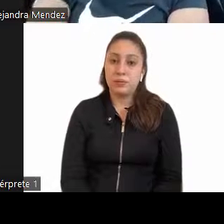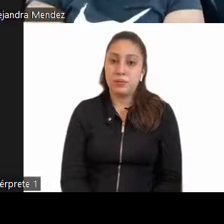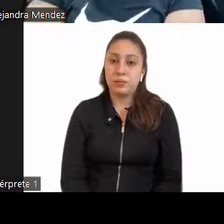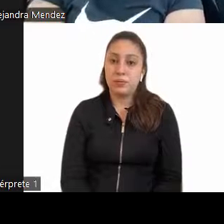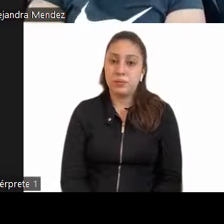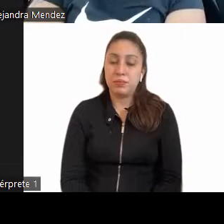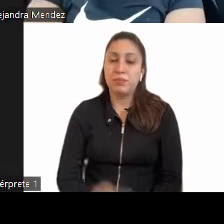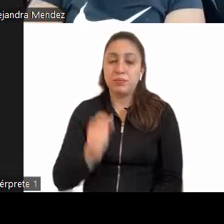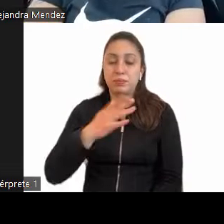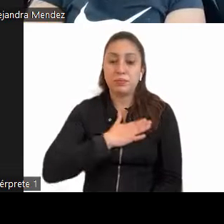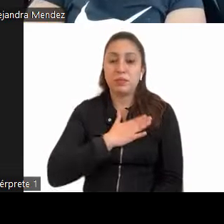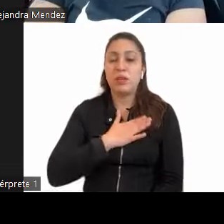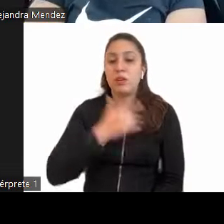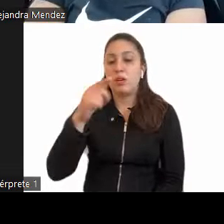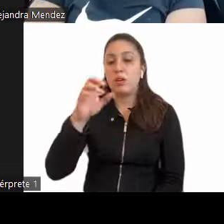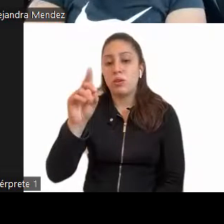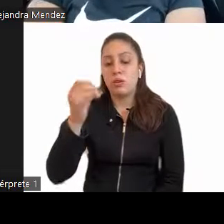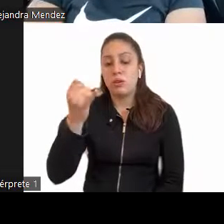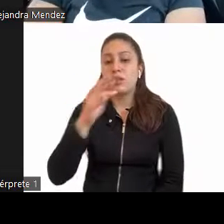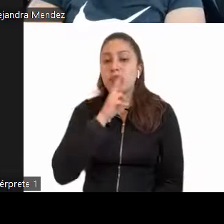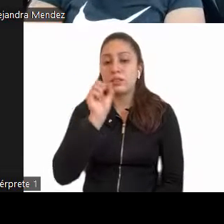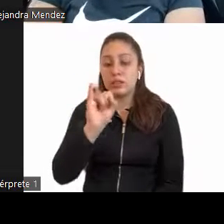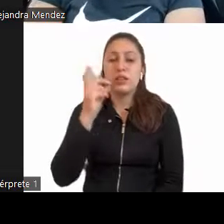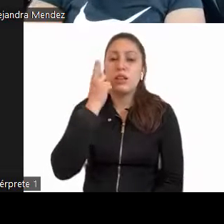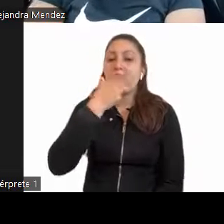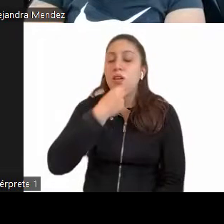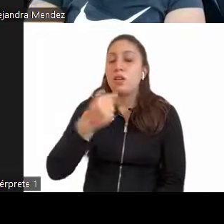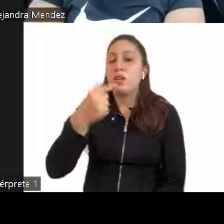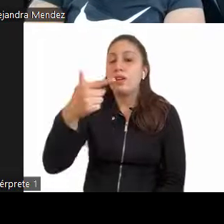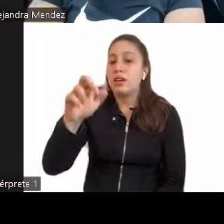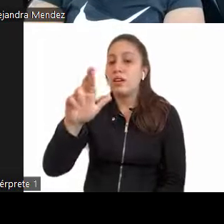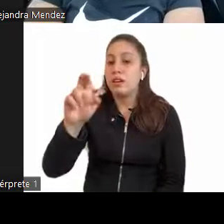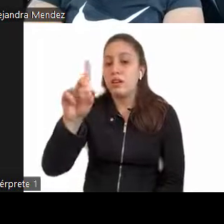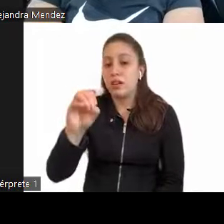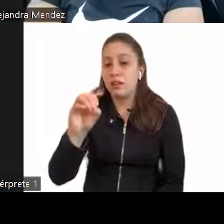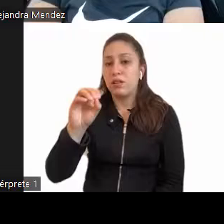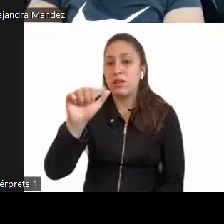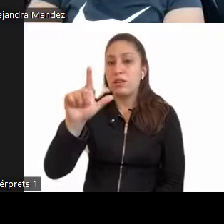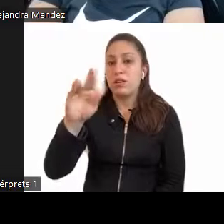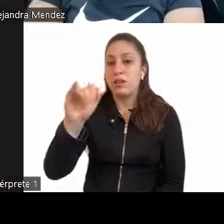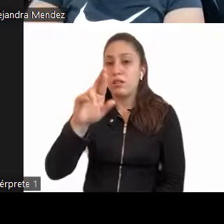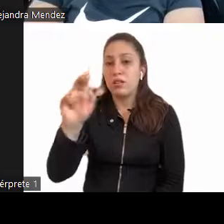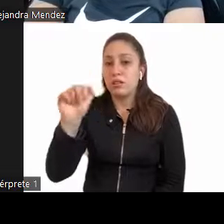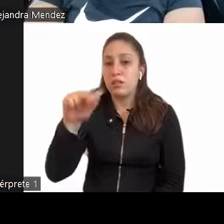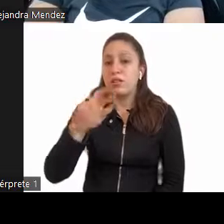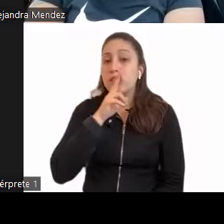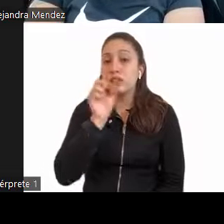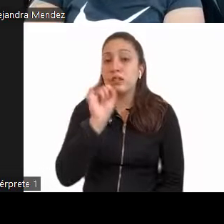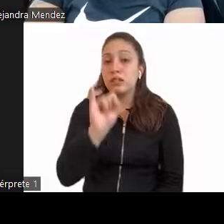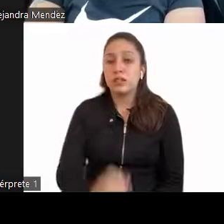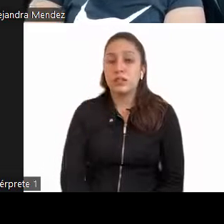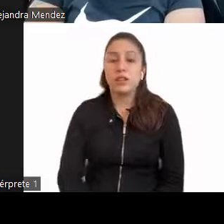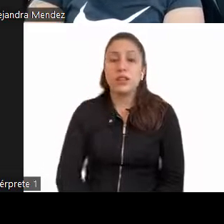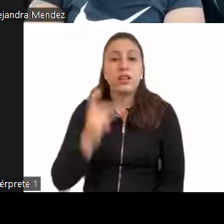El de la voz, a favor. Gerardo Villanueva Albarrán. Gerardo Villanueva, a favor. Alejandra